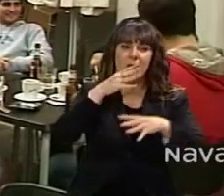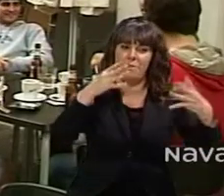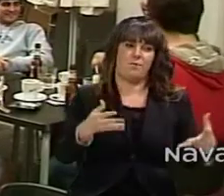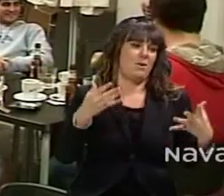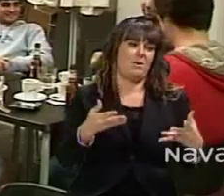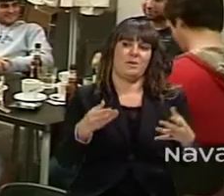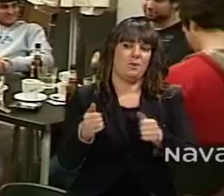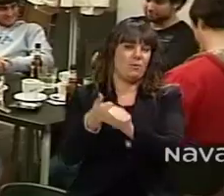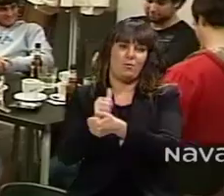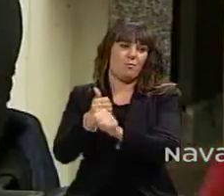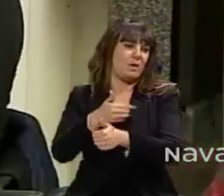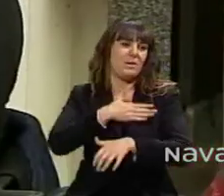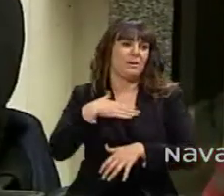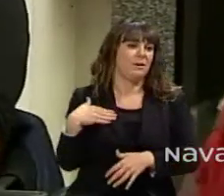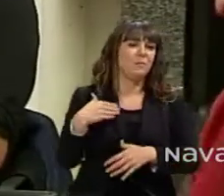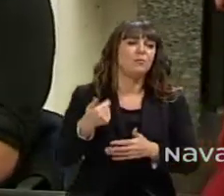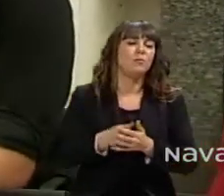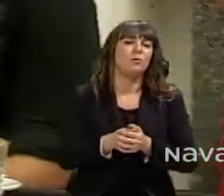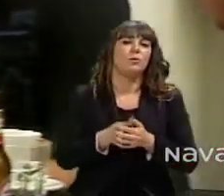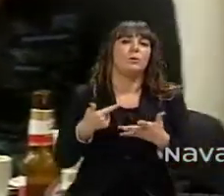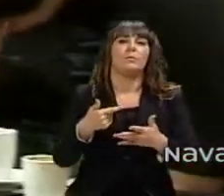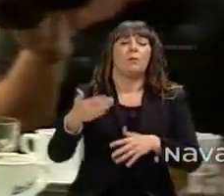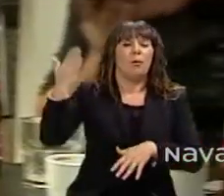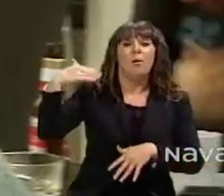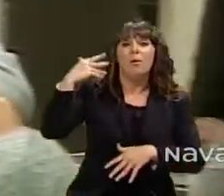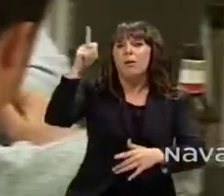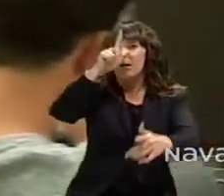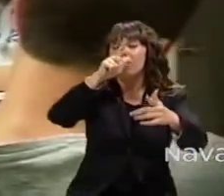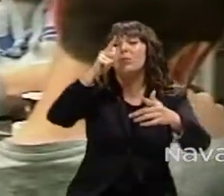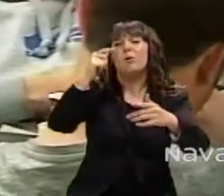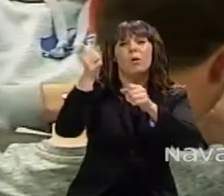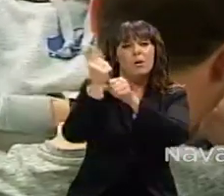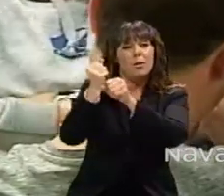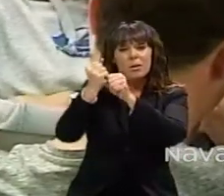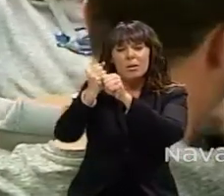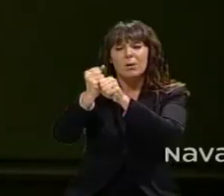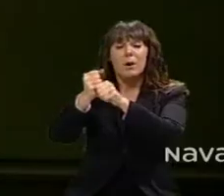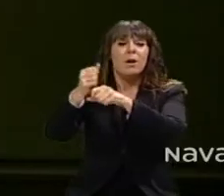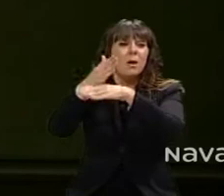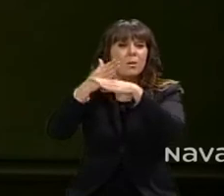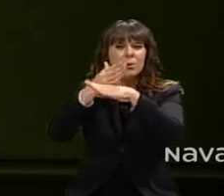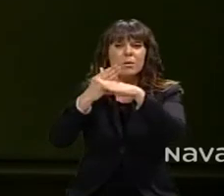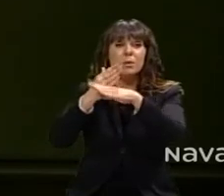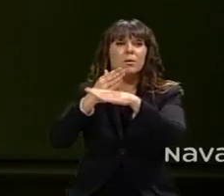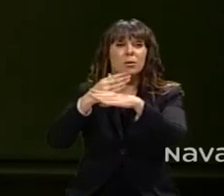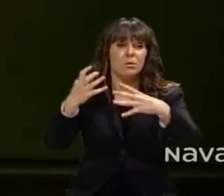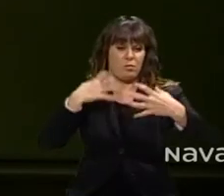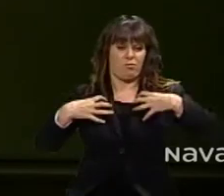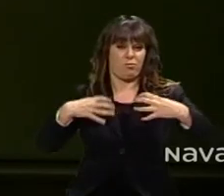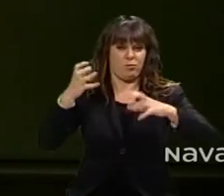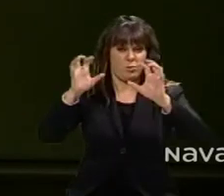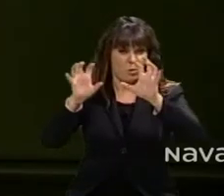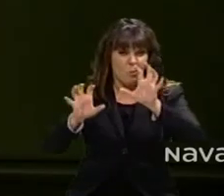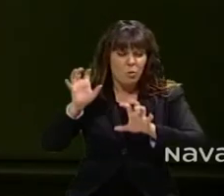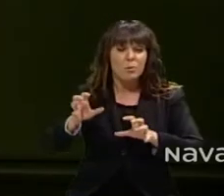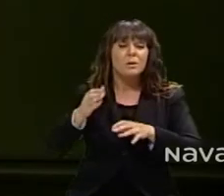experiencia que yo tenía de tanto viajar cuando tenía fábrica de muebles, que vas aprendiendo de un sitio, vas aprendiendo lo que quieres que te